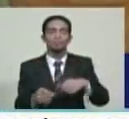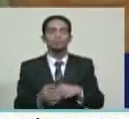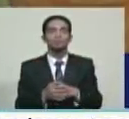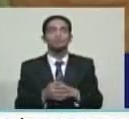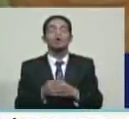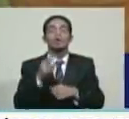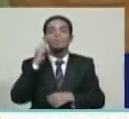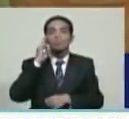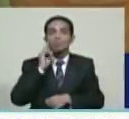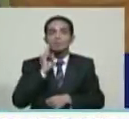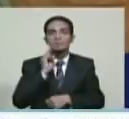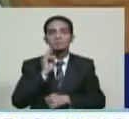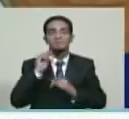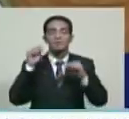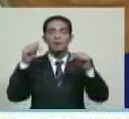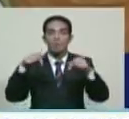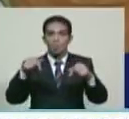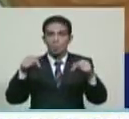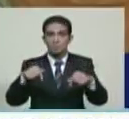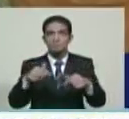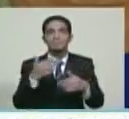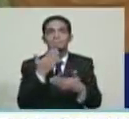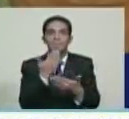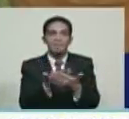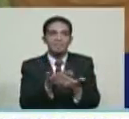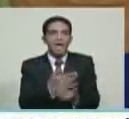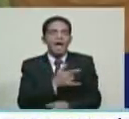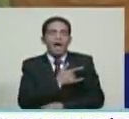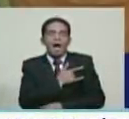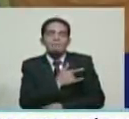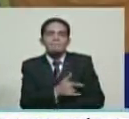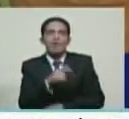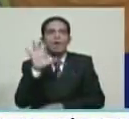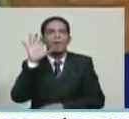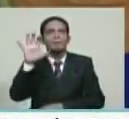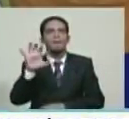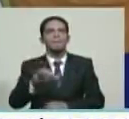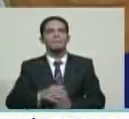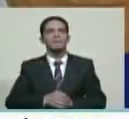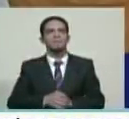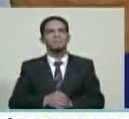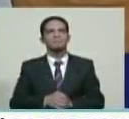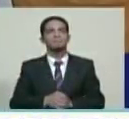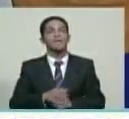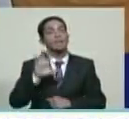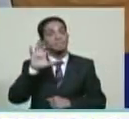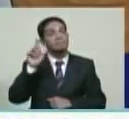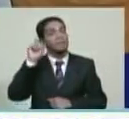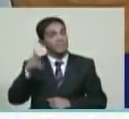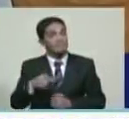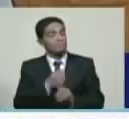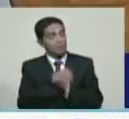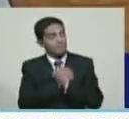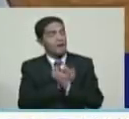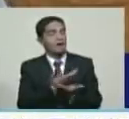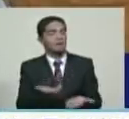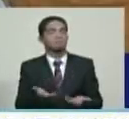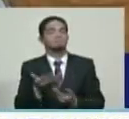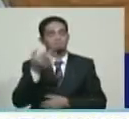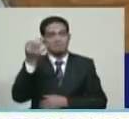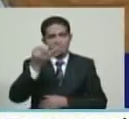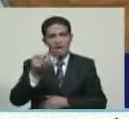hoy nos reclama amor por la patria. A la patria hay que amarla. De